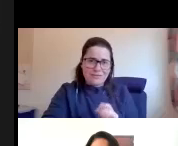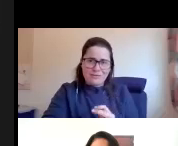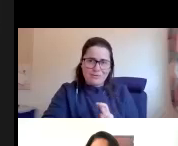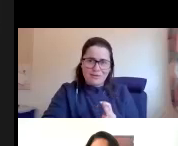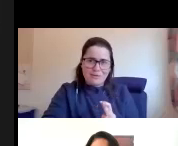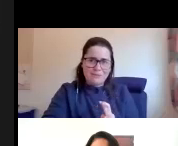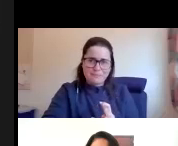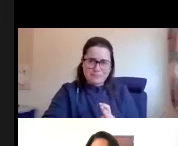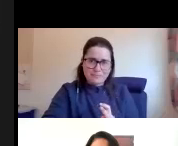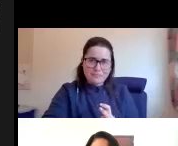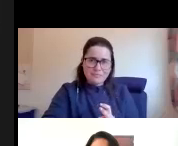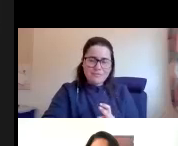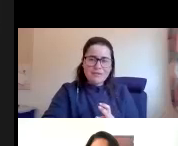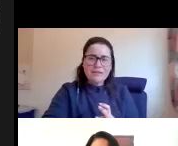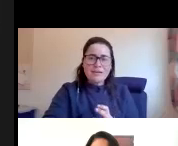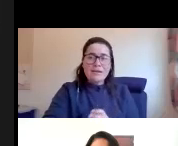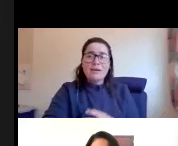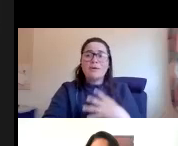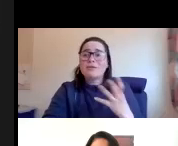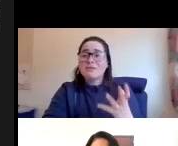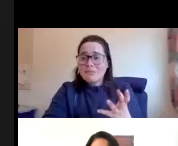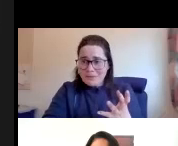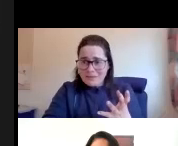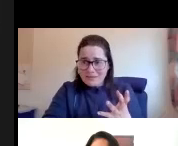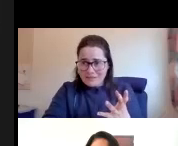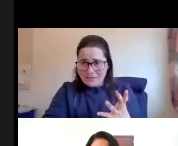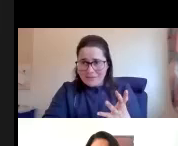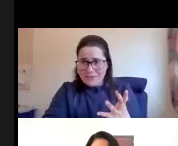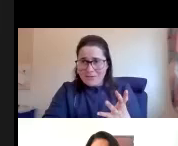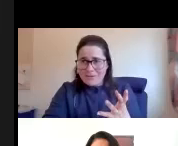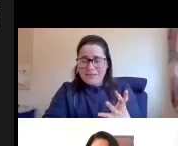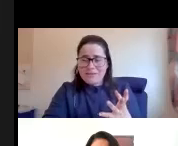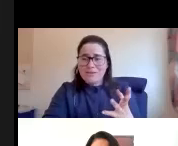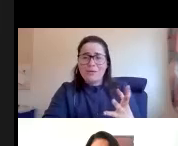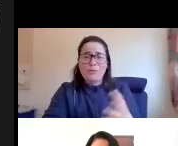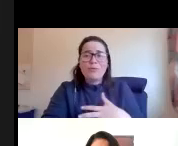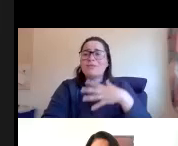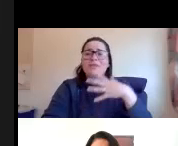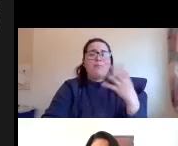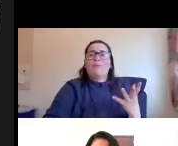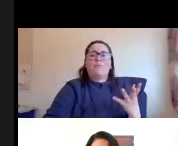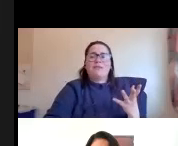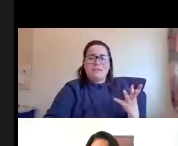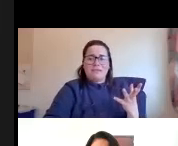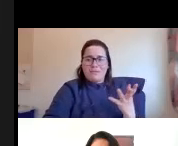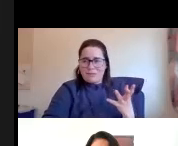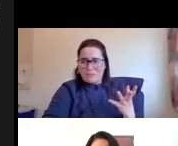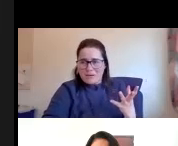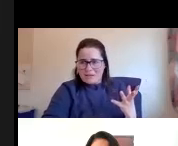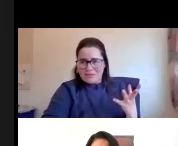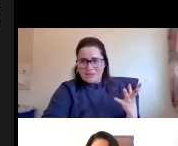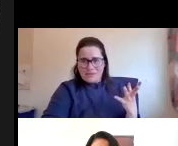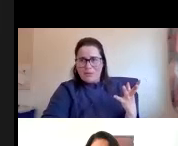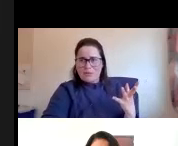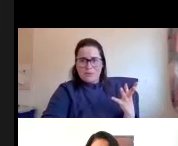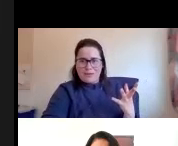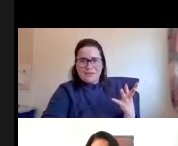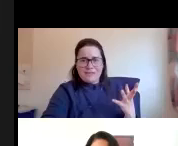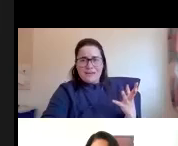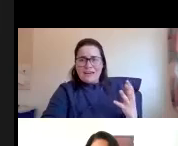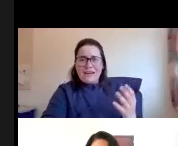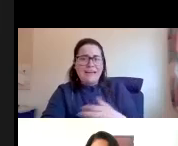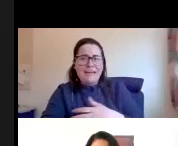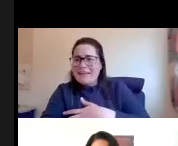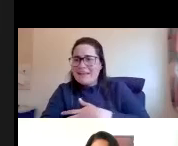está sonando en Guatemala. Cuando decimos plantas de tratamiento, además, no hay un tipo de planta de tratamiento para las aguas residuales